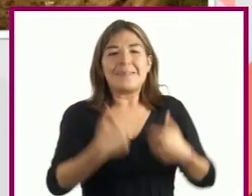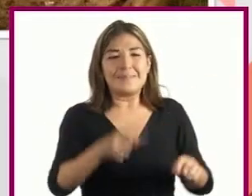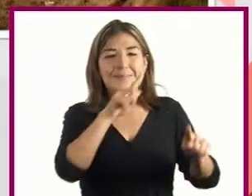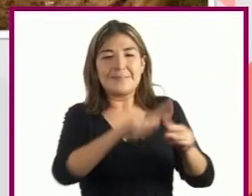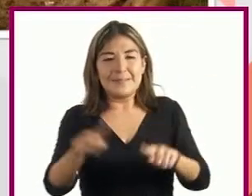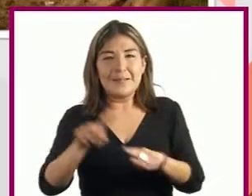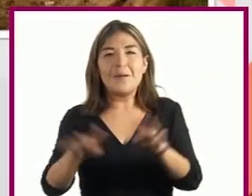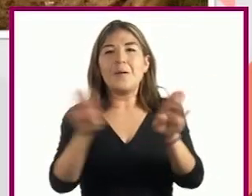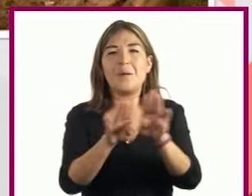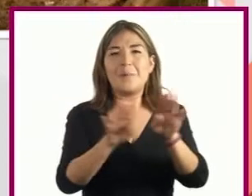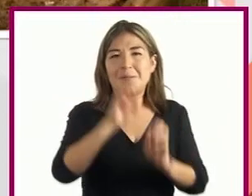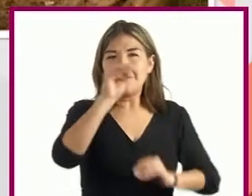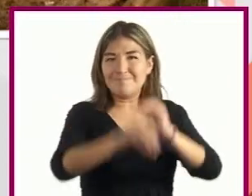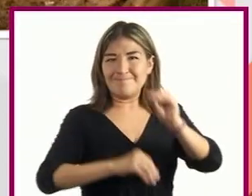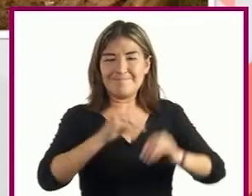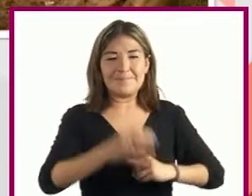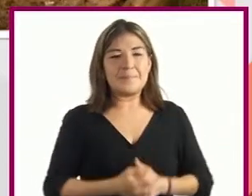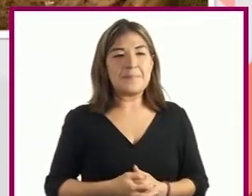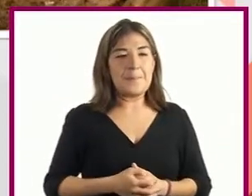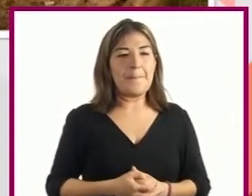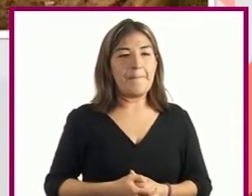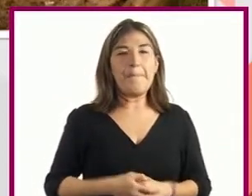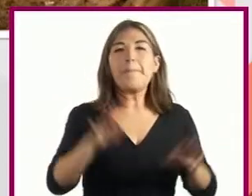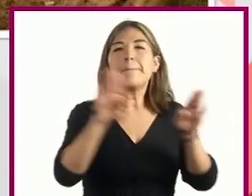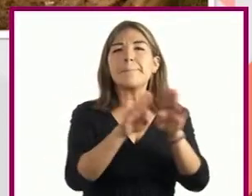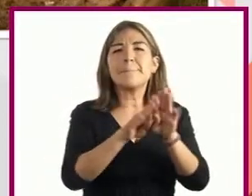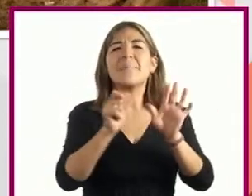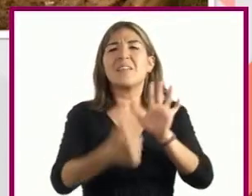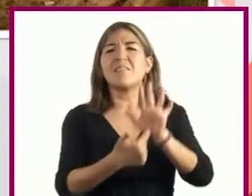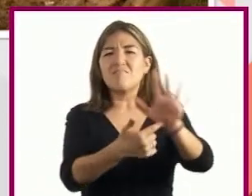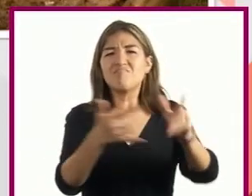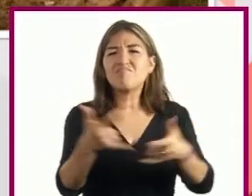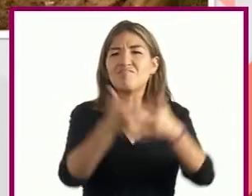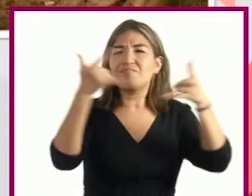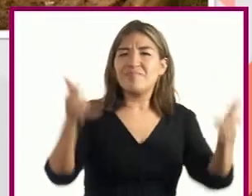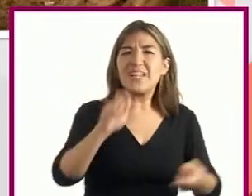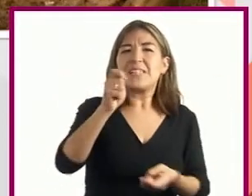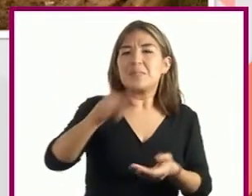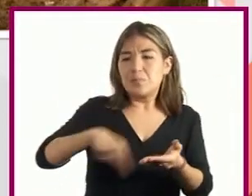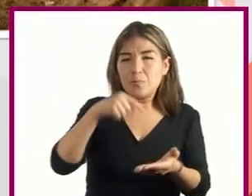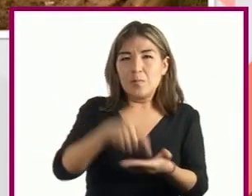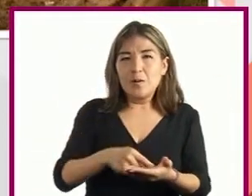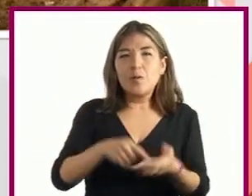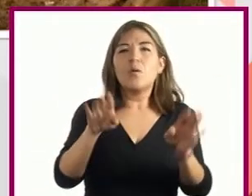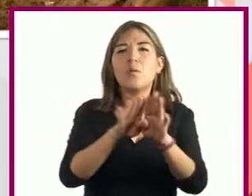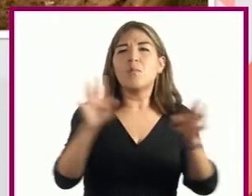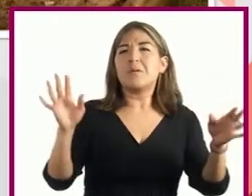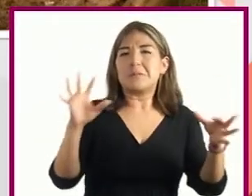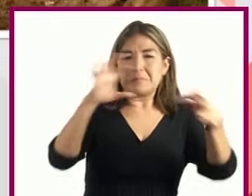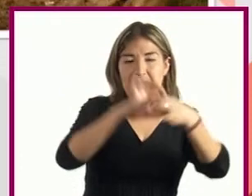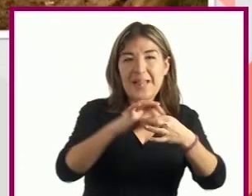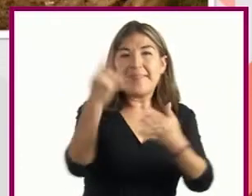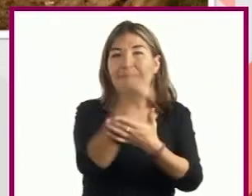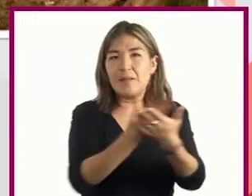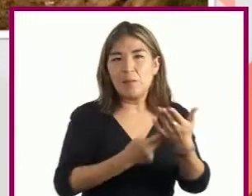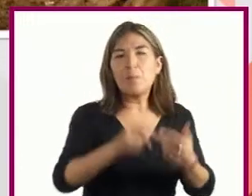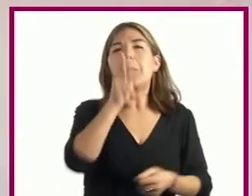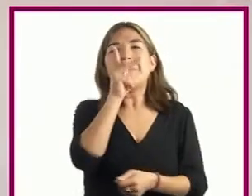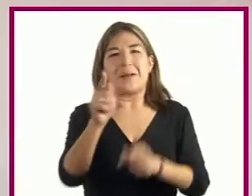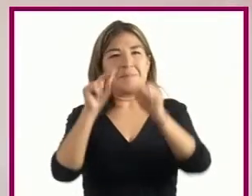una narración determinada. Enmarca un relato en un sitio concreto, mediante una mezcla de dibujo y texto.